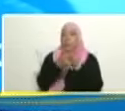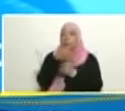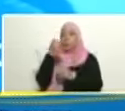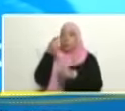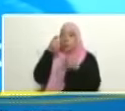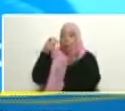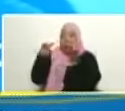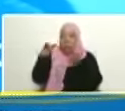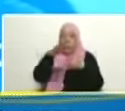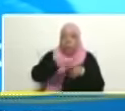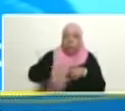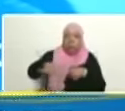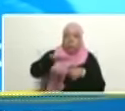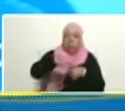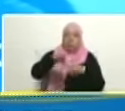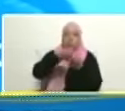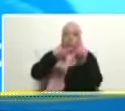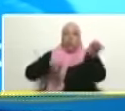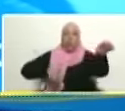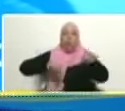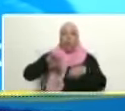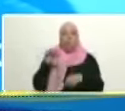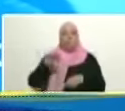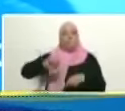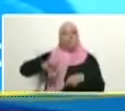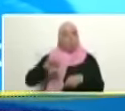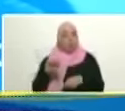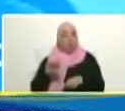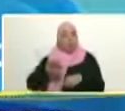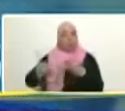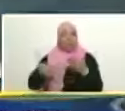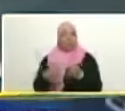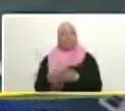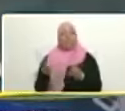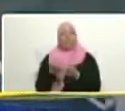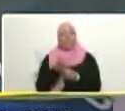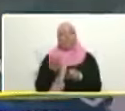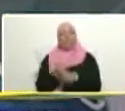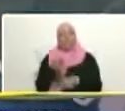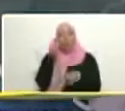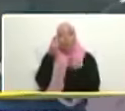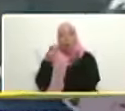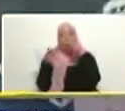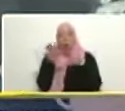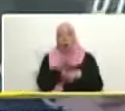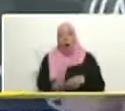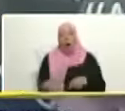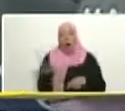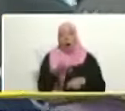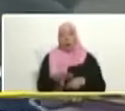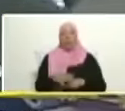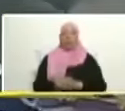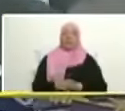observación para la Policía Nacional Bolivariana en sus labores de patrullaje.